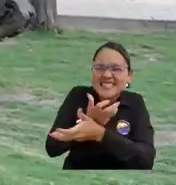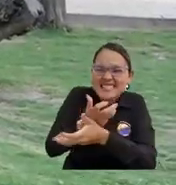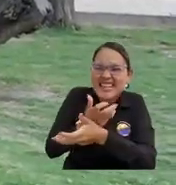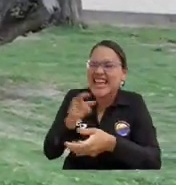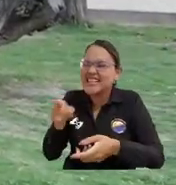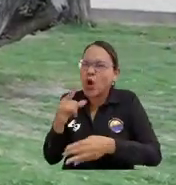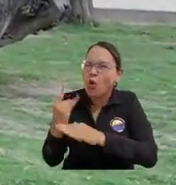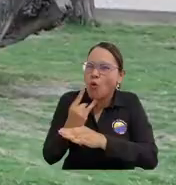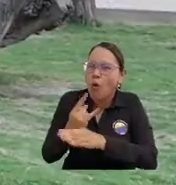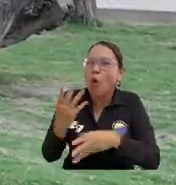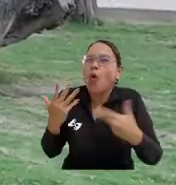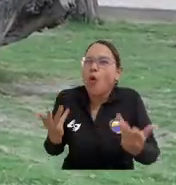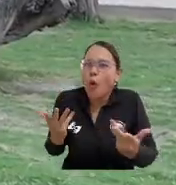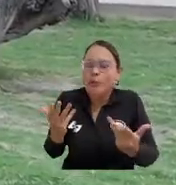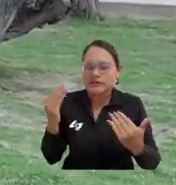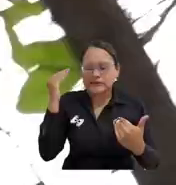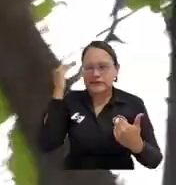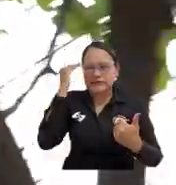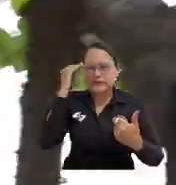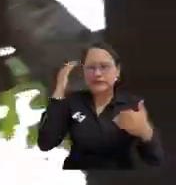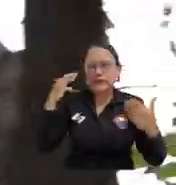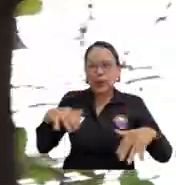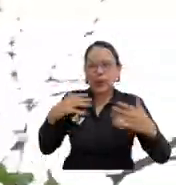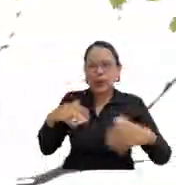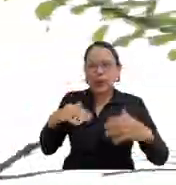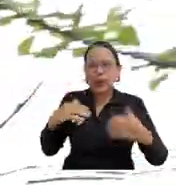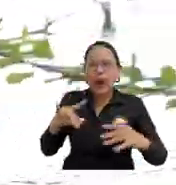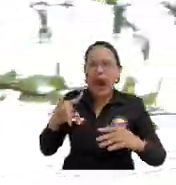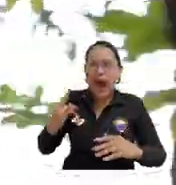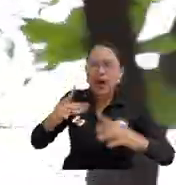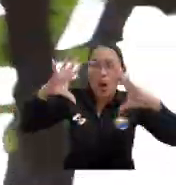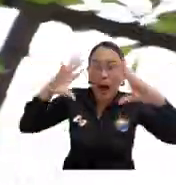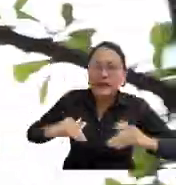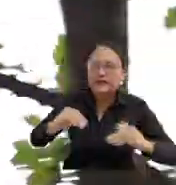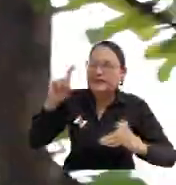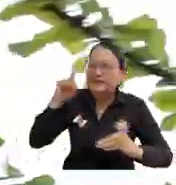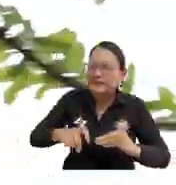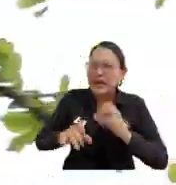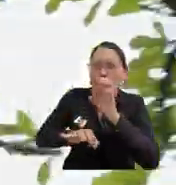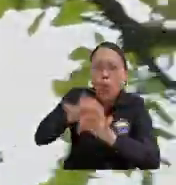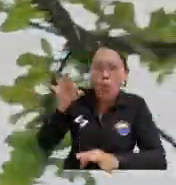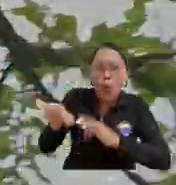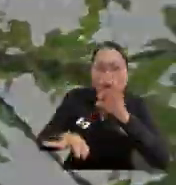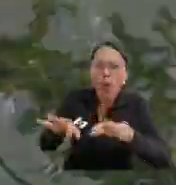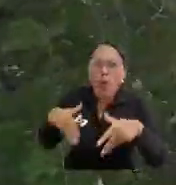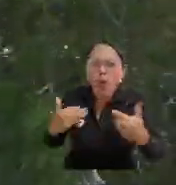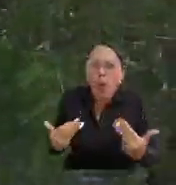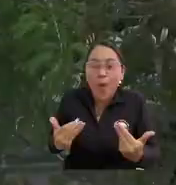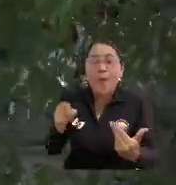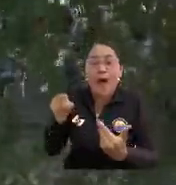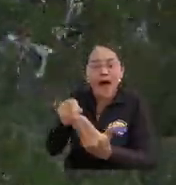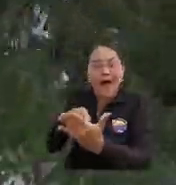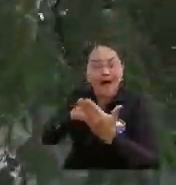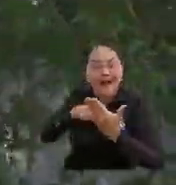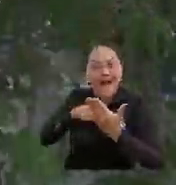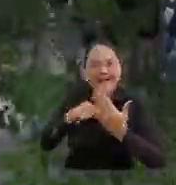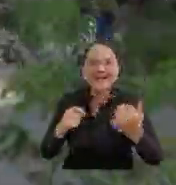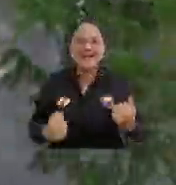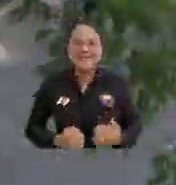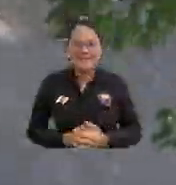probables, sino también hacer conciencia sobre el hecho de estar o no amenazada y cómo tenemos que conservar cada una de esas